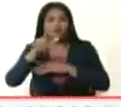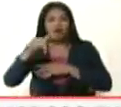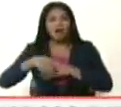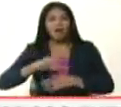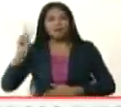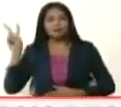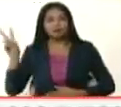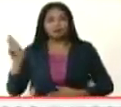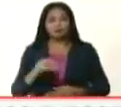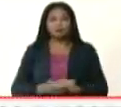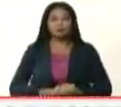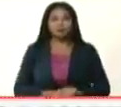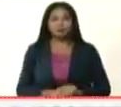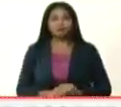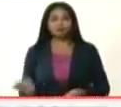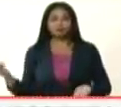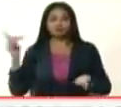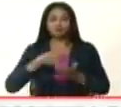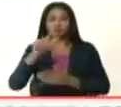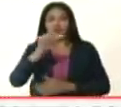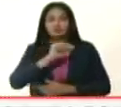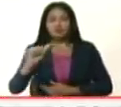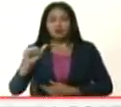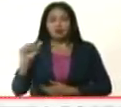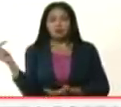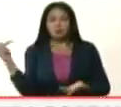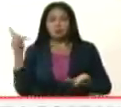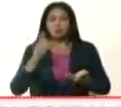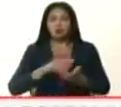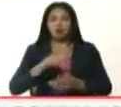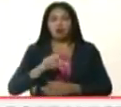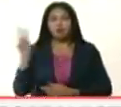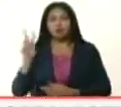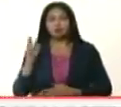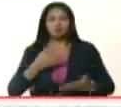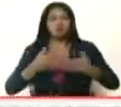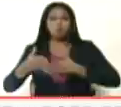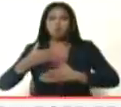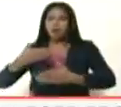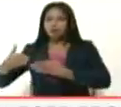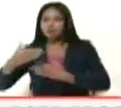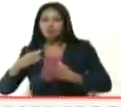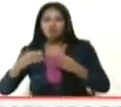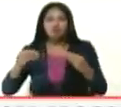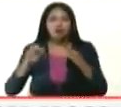Venezuela. Llegaron hace una semana, han compartido